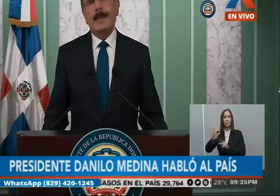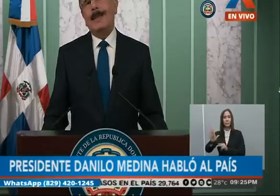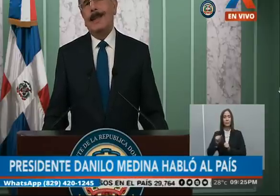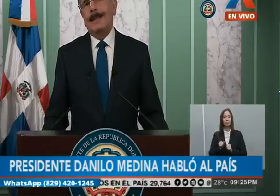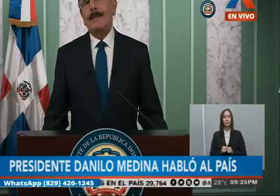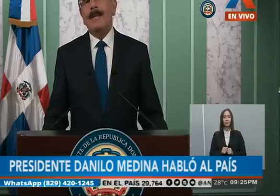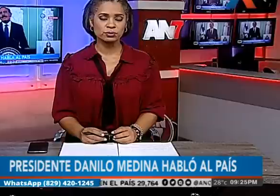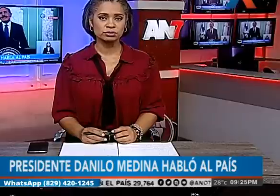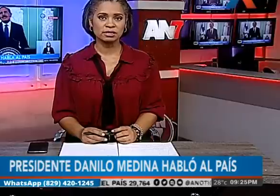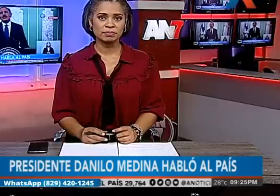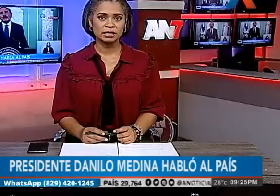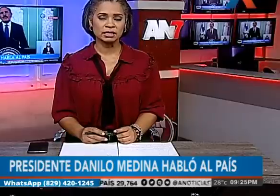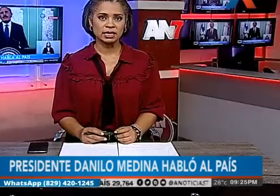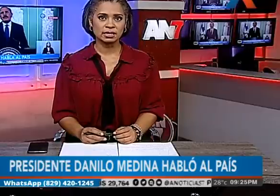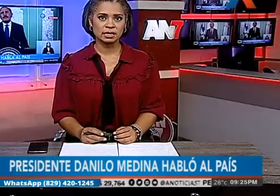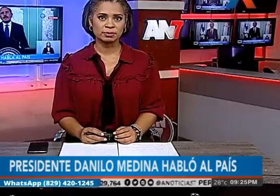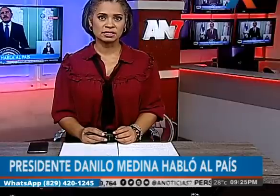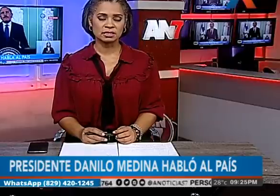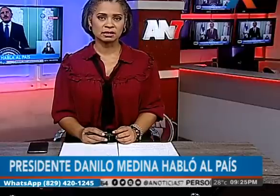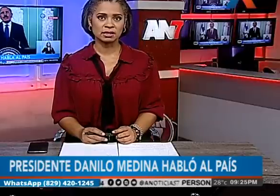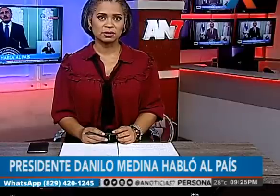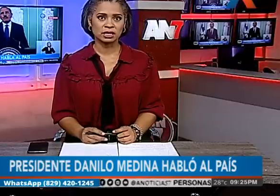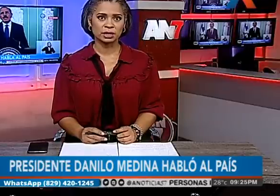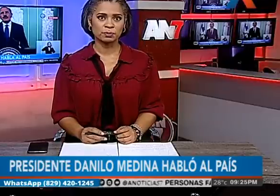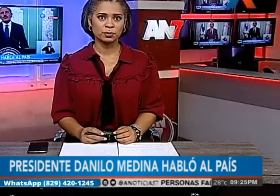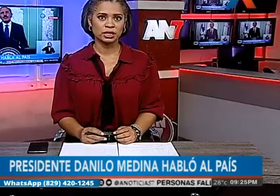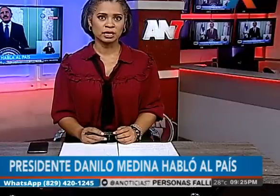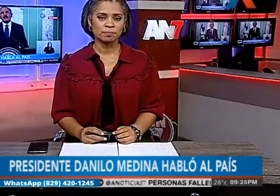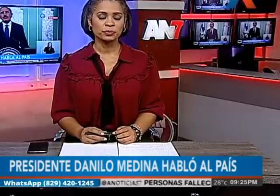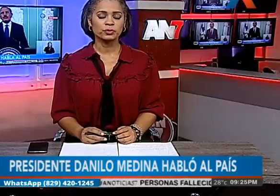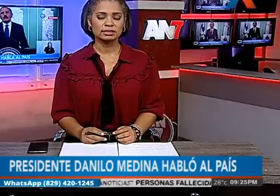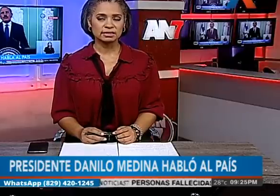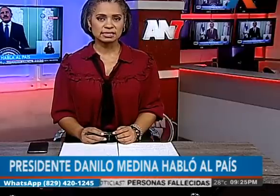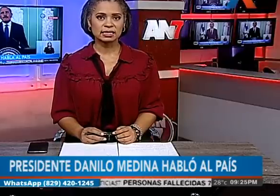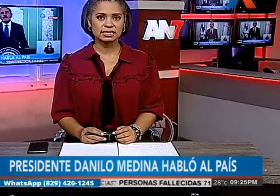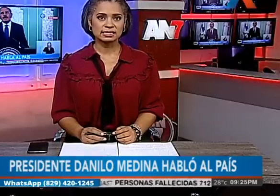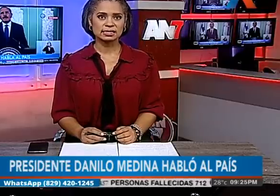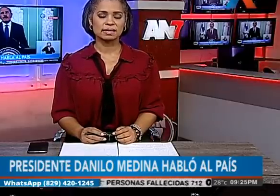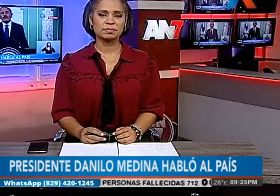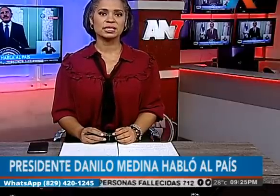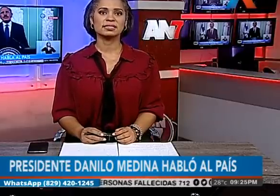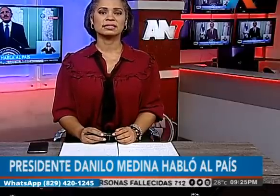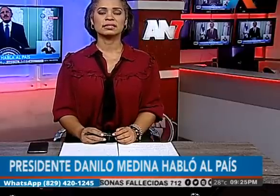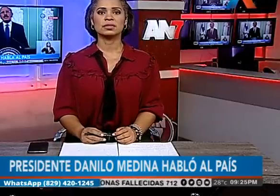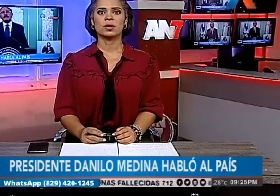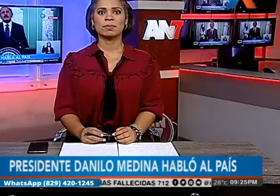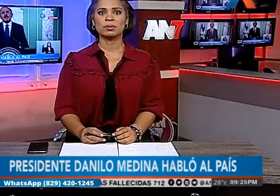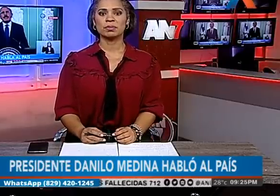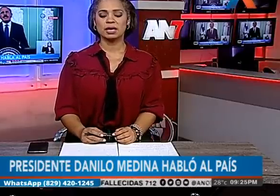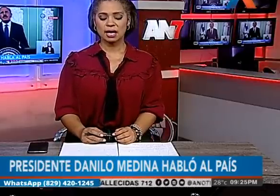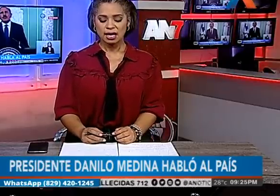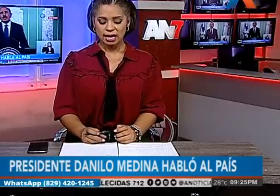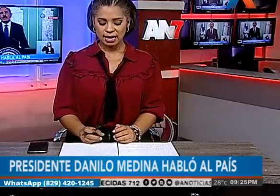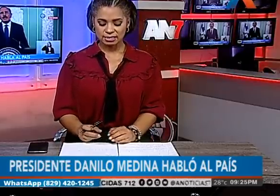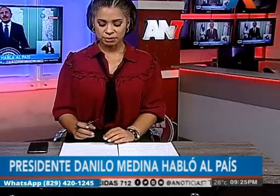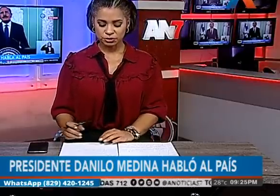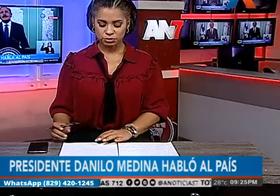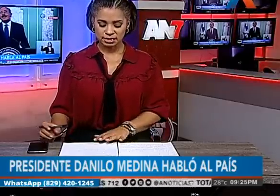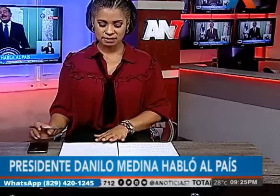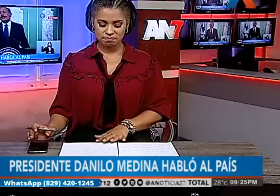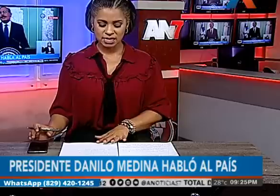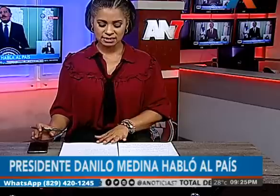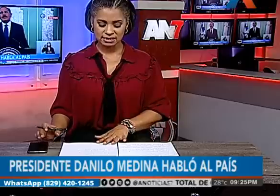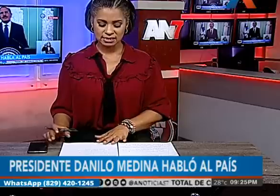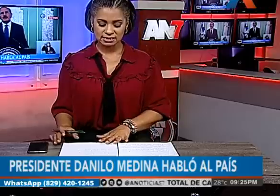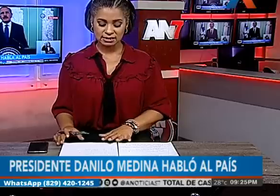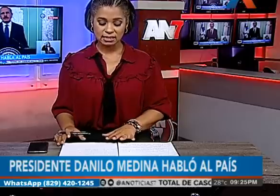largo de sus 8 años, según también recalca el presidente de la República, durante esta crisis también se ha tendido la mano amiga a las